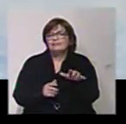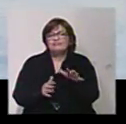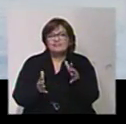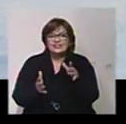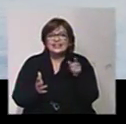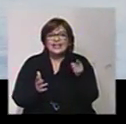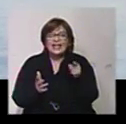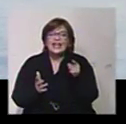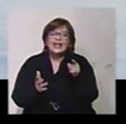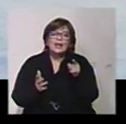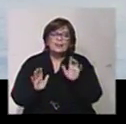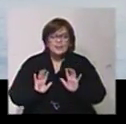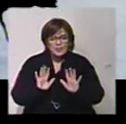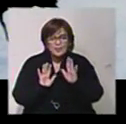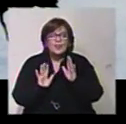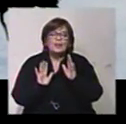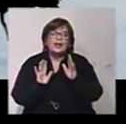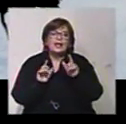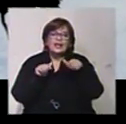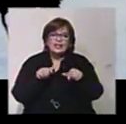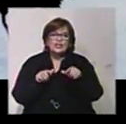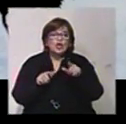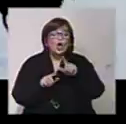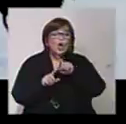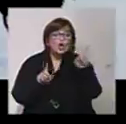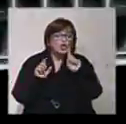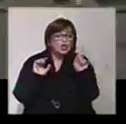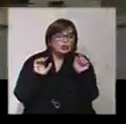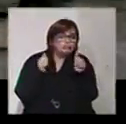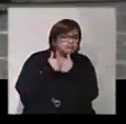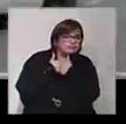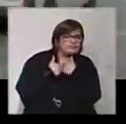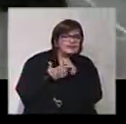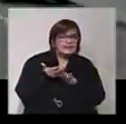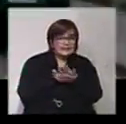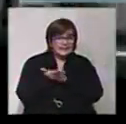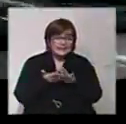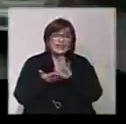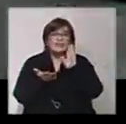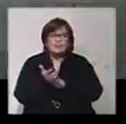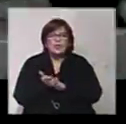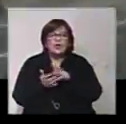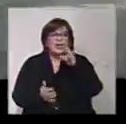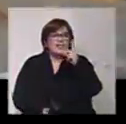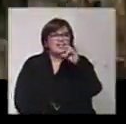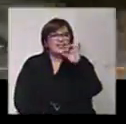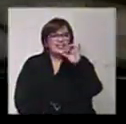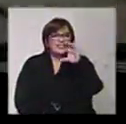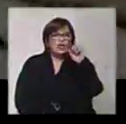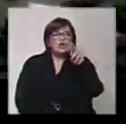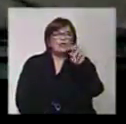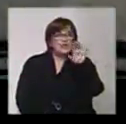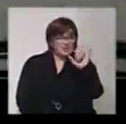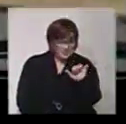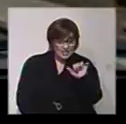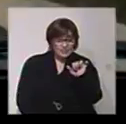estaba haciendo este programa que se llamaba No Reservations, que era por Discovery, Travel and Living.